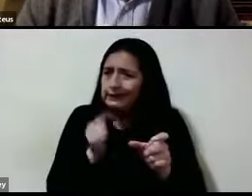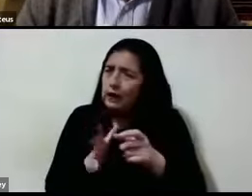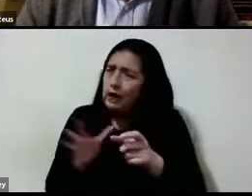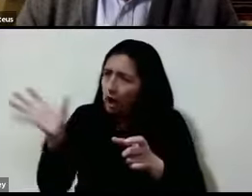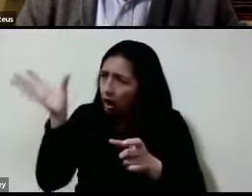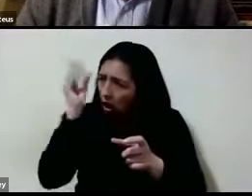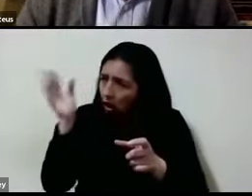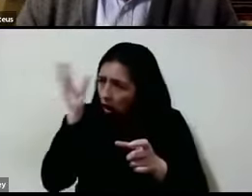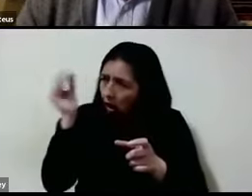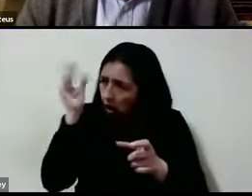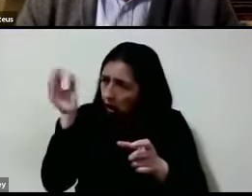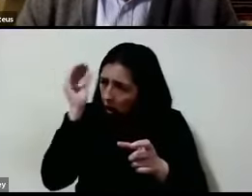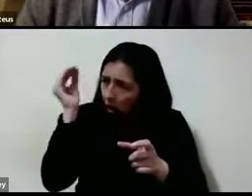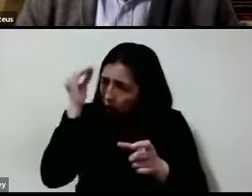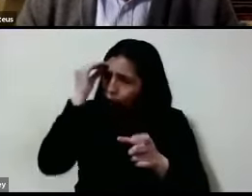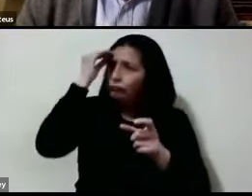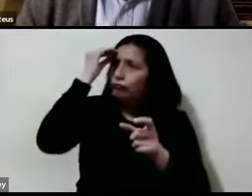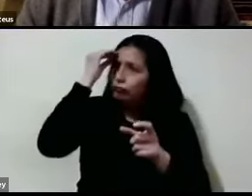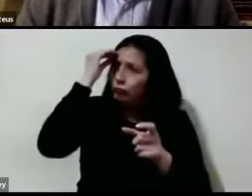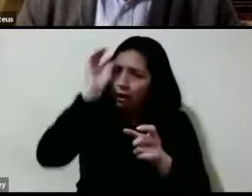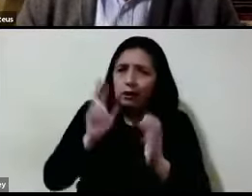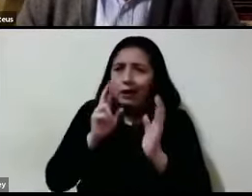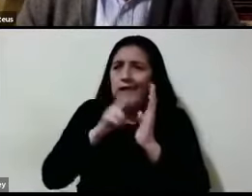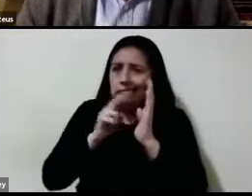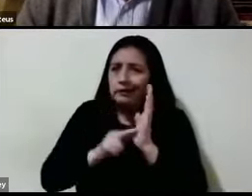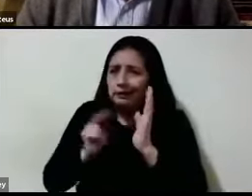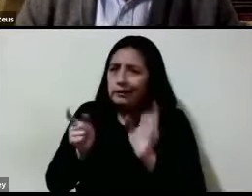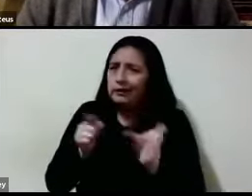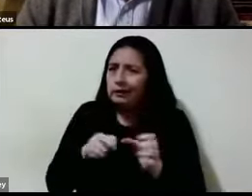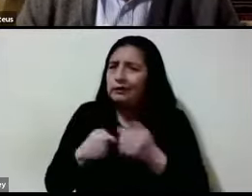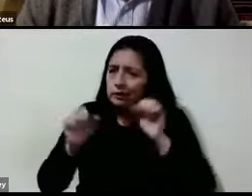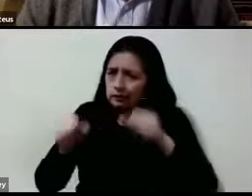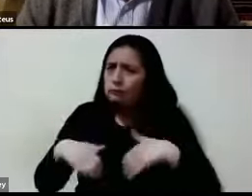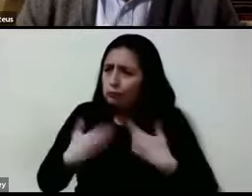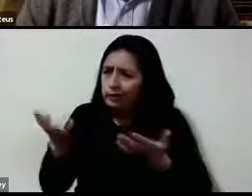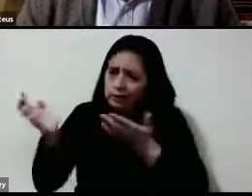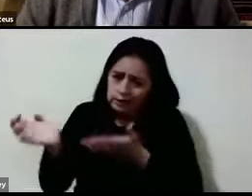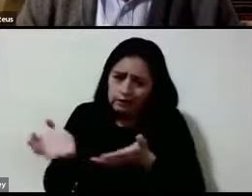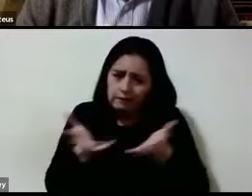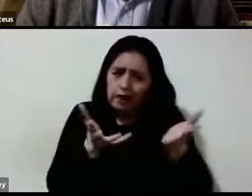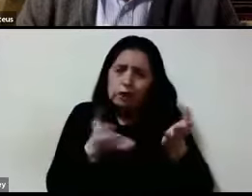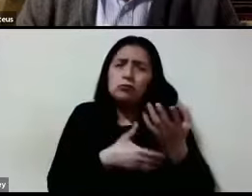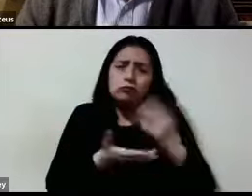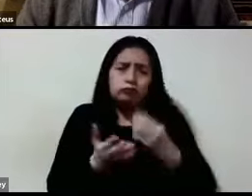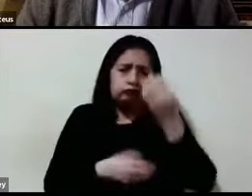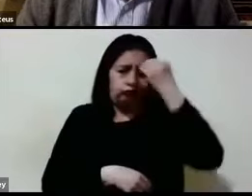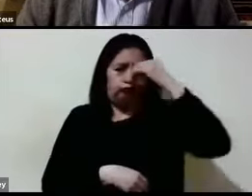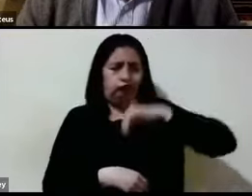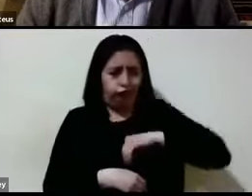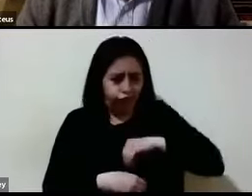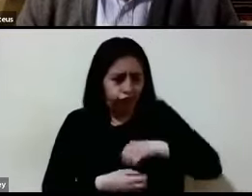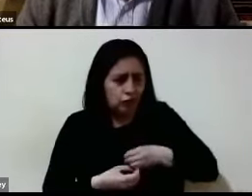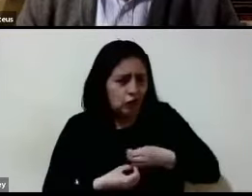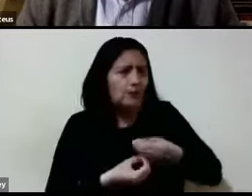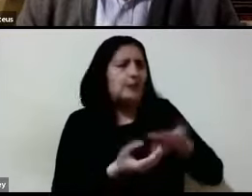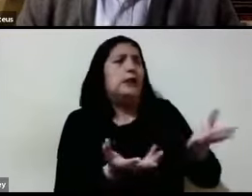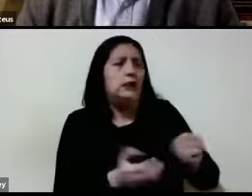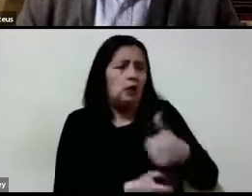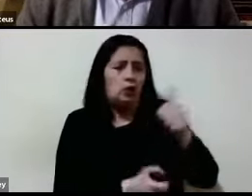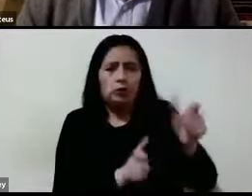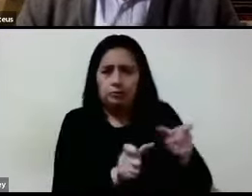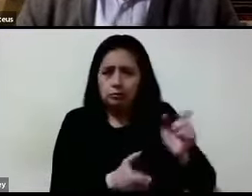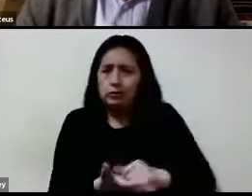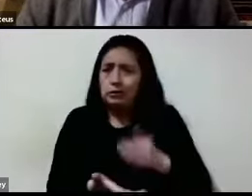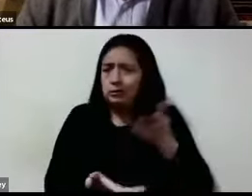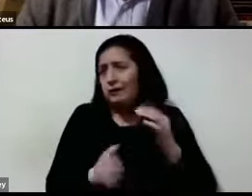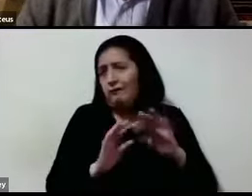absorban esas reglas, esos aprendizajes y sean capaces de llevarlos, internalizarlos y transmitirlos a los demás, en este caso